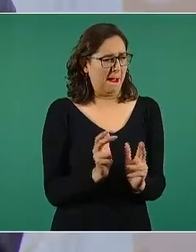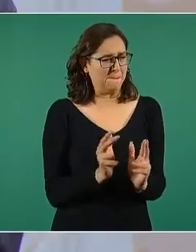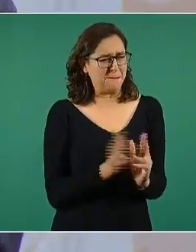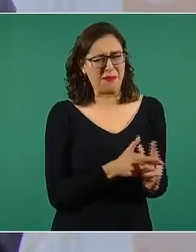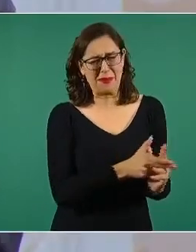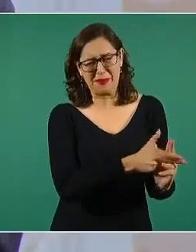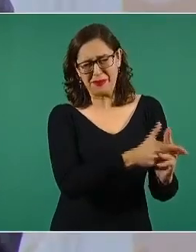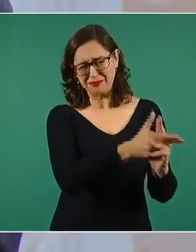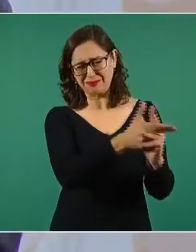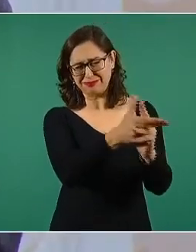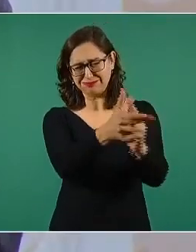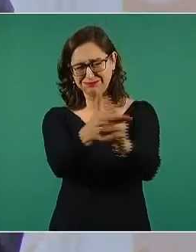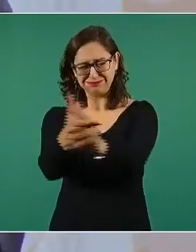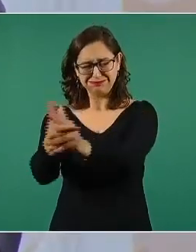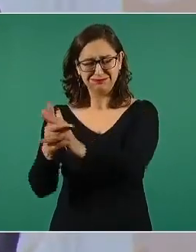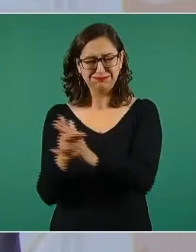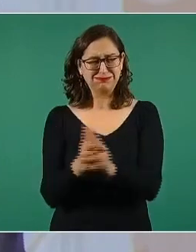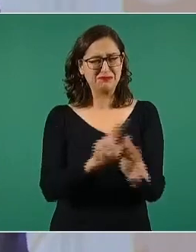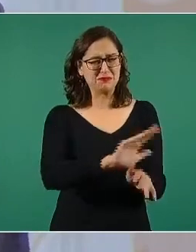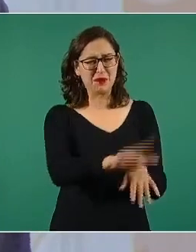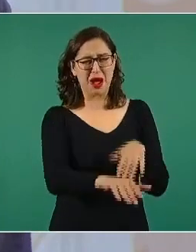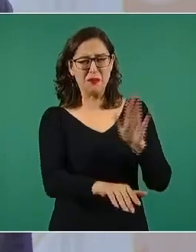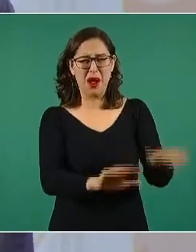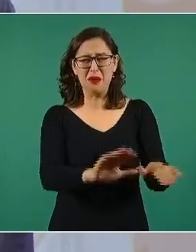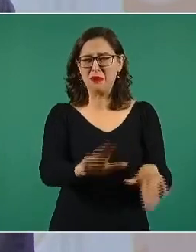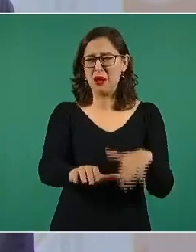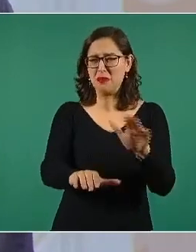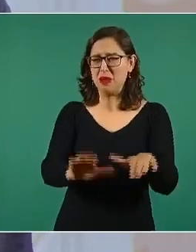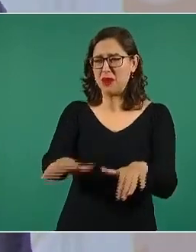asesinatos de Moctezuma,